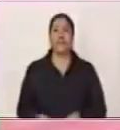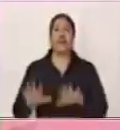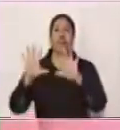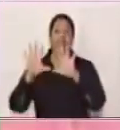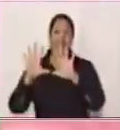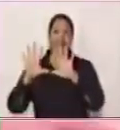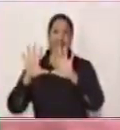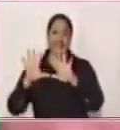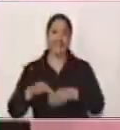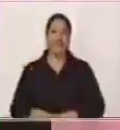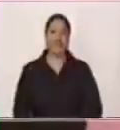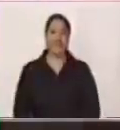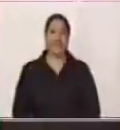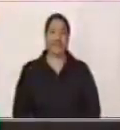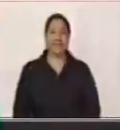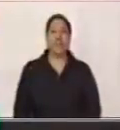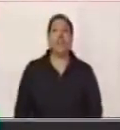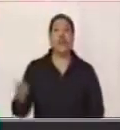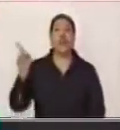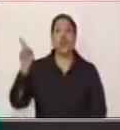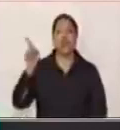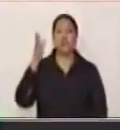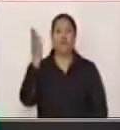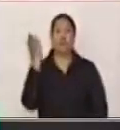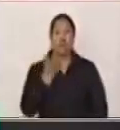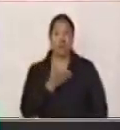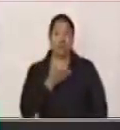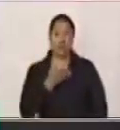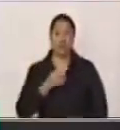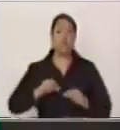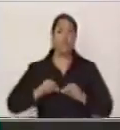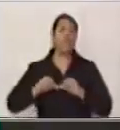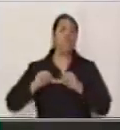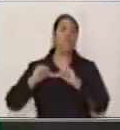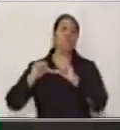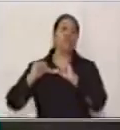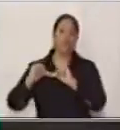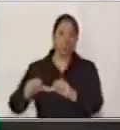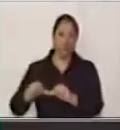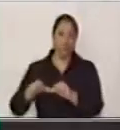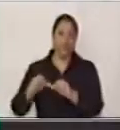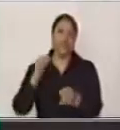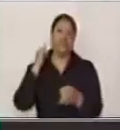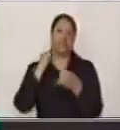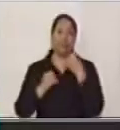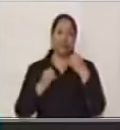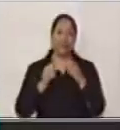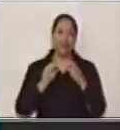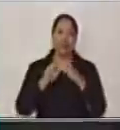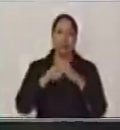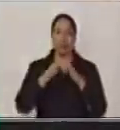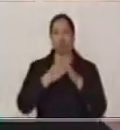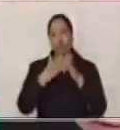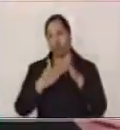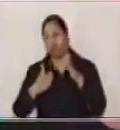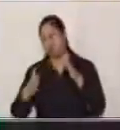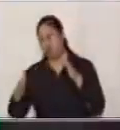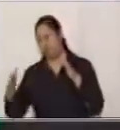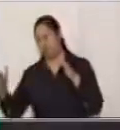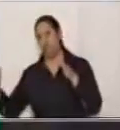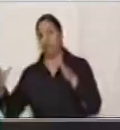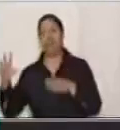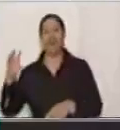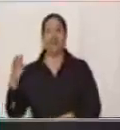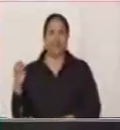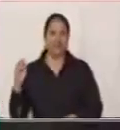10. Esta fracción todavía continúa terminando en 0, es decir, podemos continuar